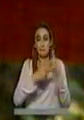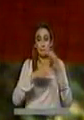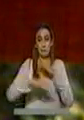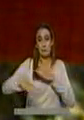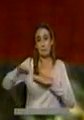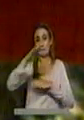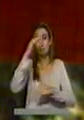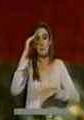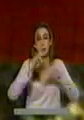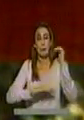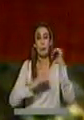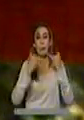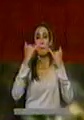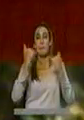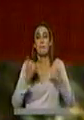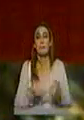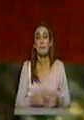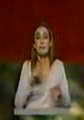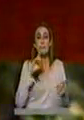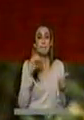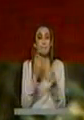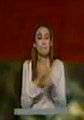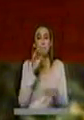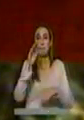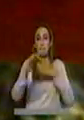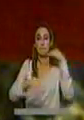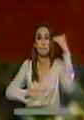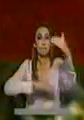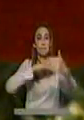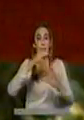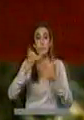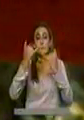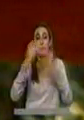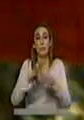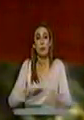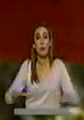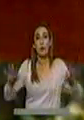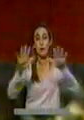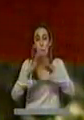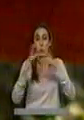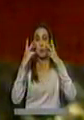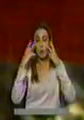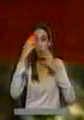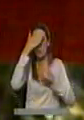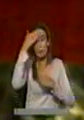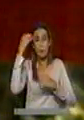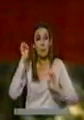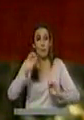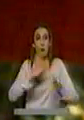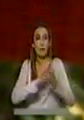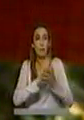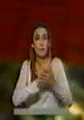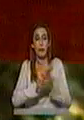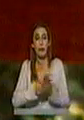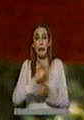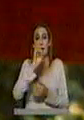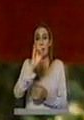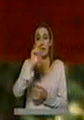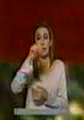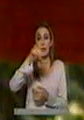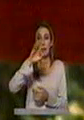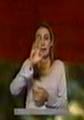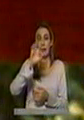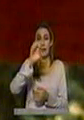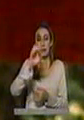alta, claro, y tampoco están considerados ya los bookings que están haciendo, porque me olvidaba de algo que es interesantísimo. Interjet, que es una